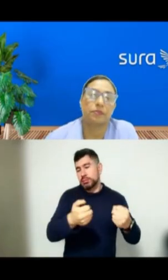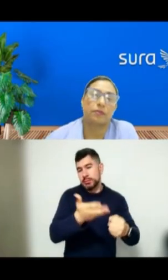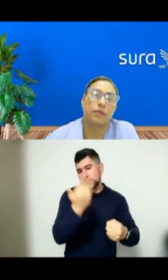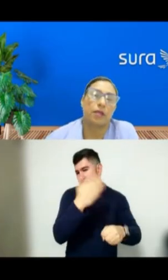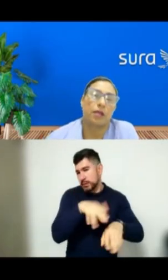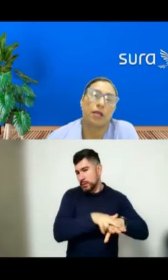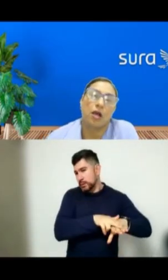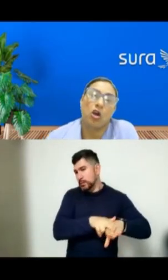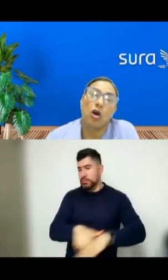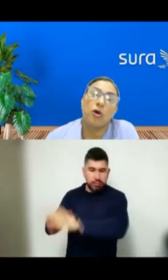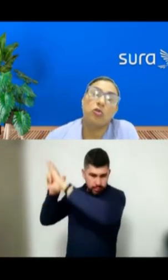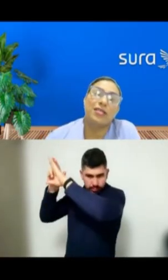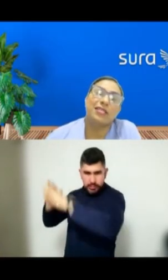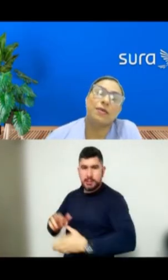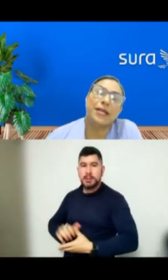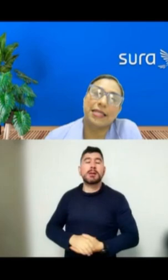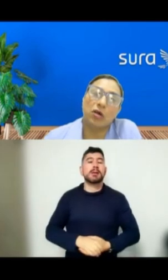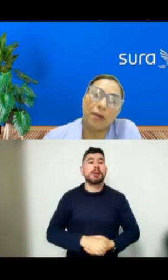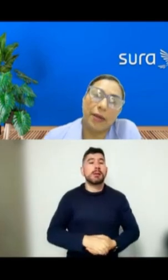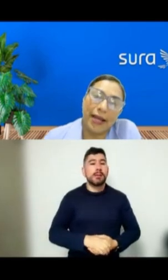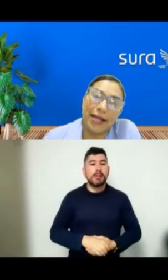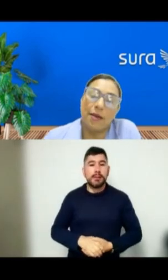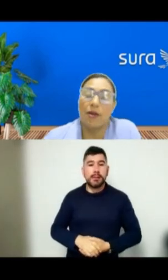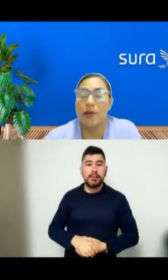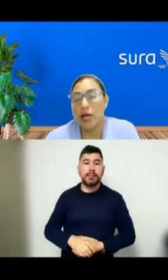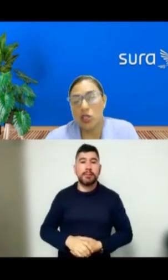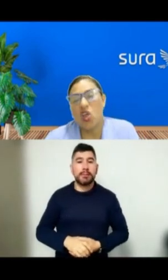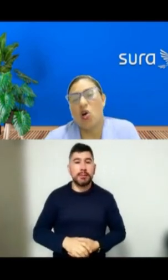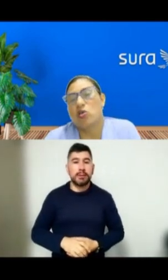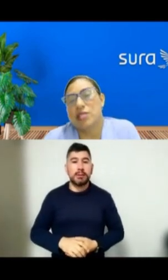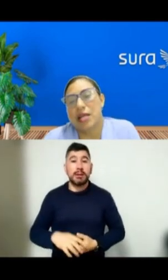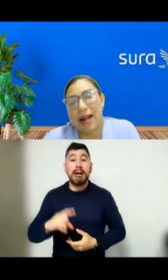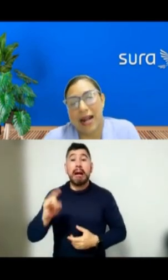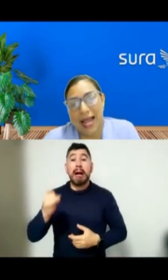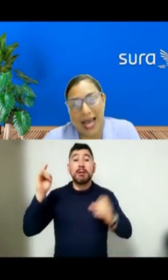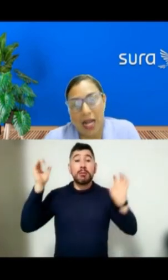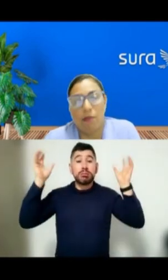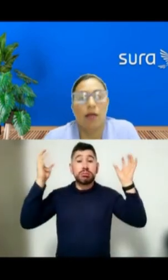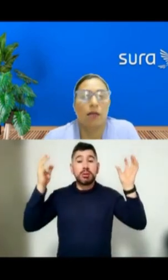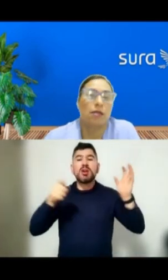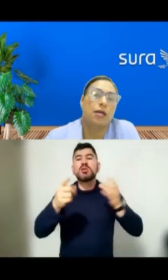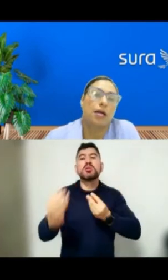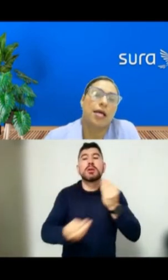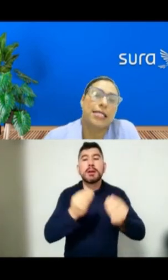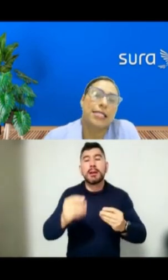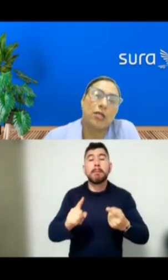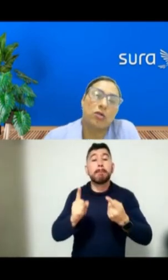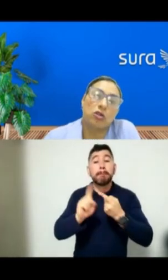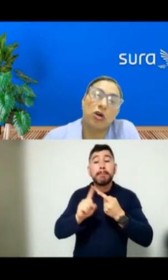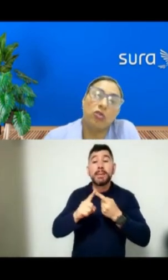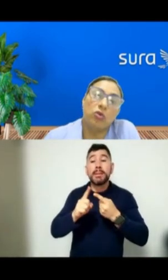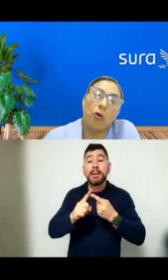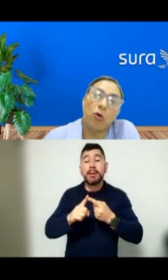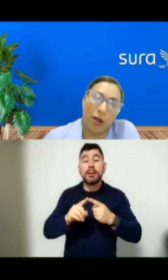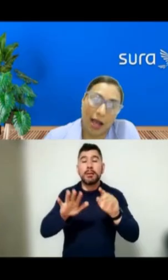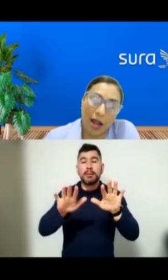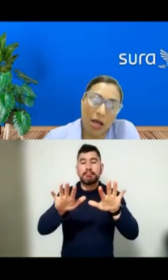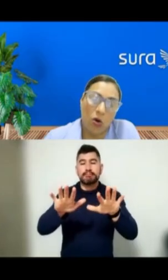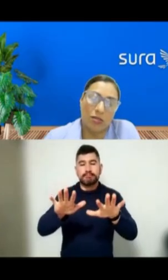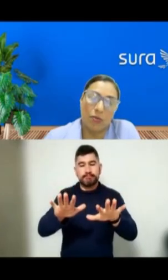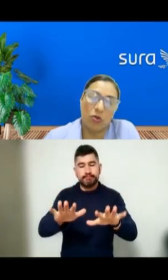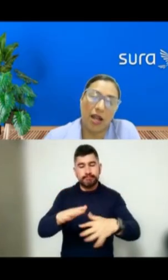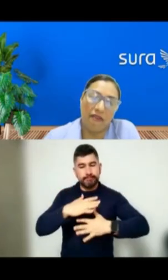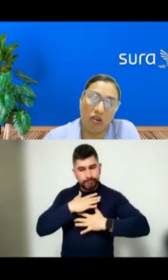protegida. ¿Cómo actuar si se me presenta una emergencia? Primero que todo, conservar la calma. Si nosotros actuamos